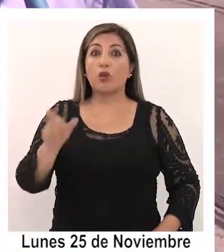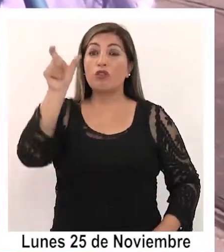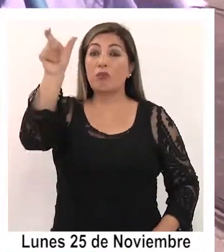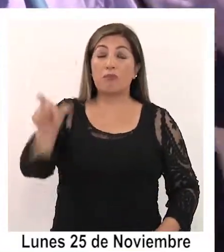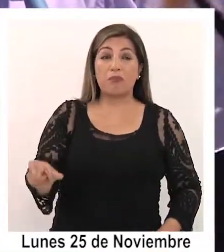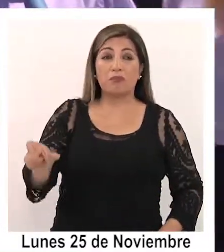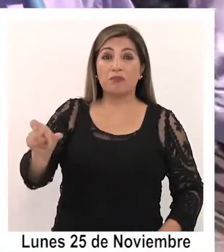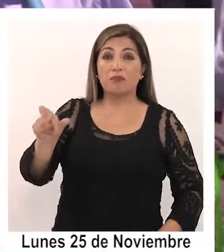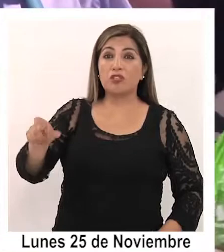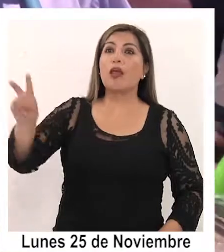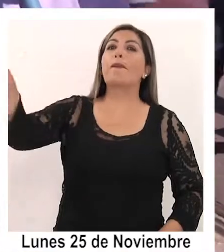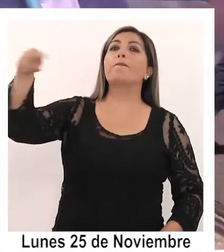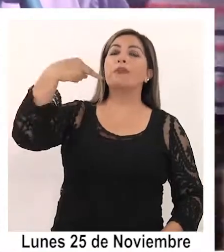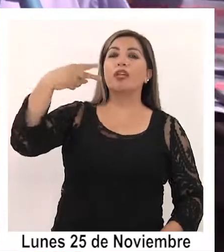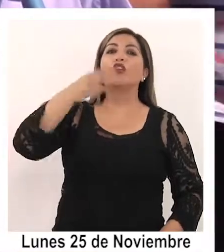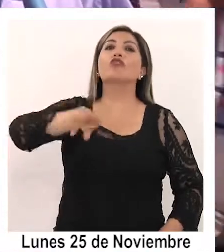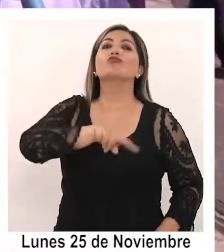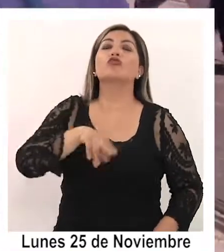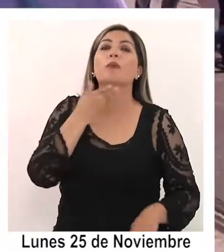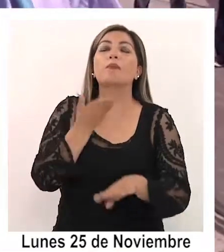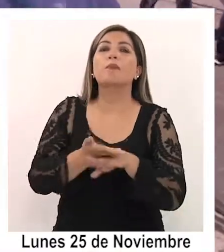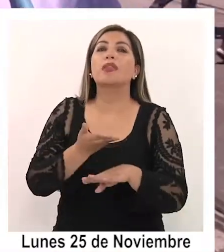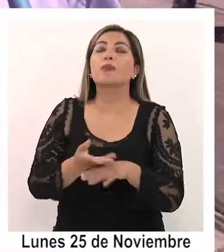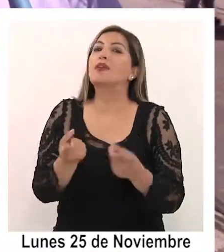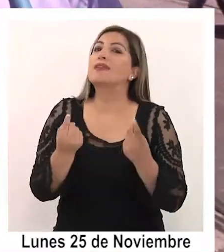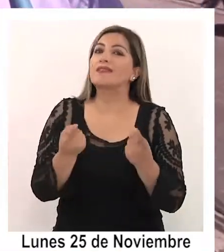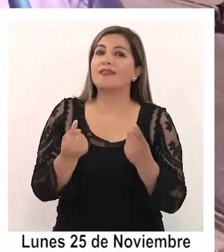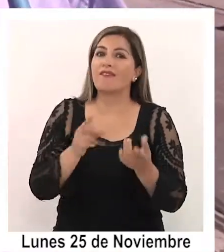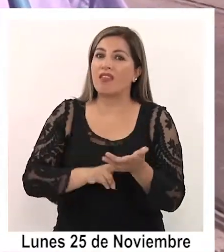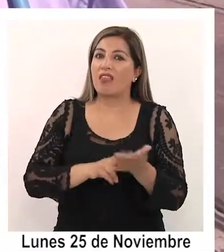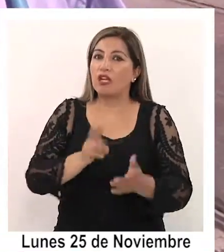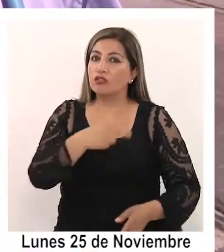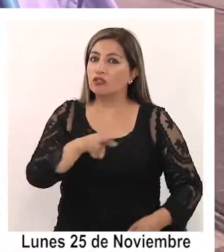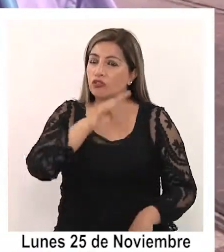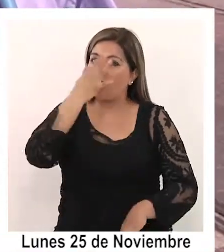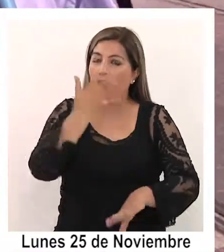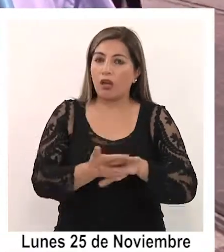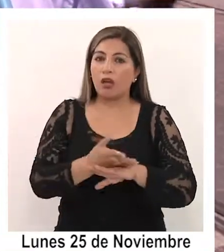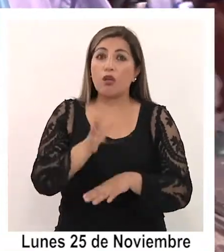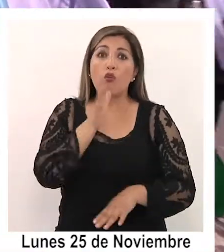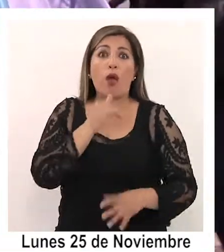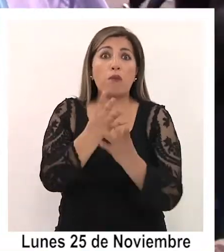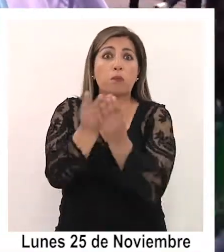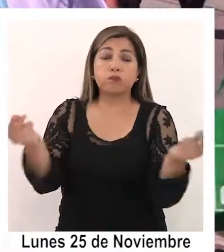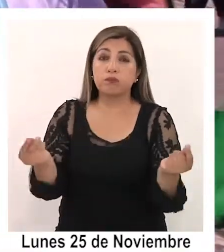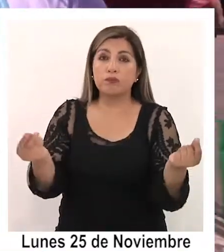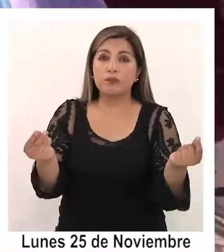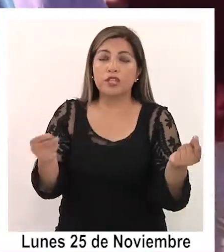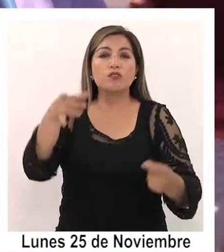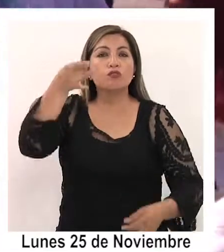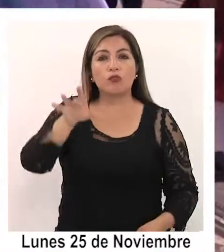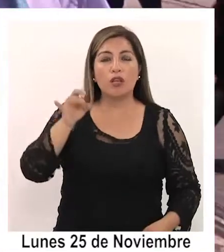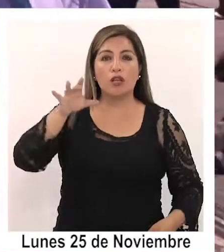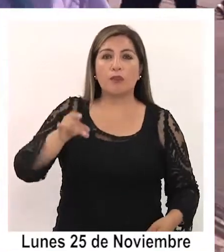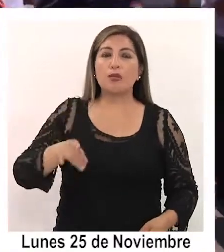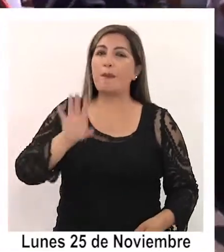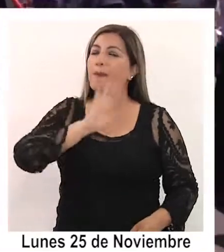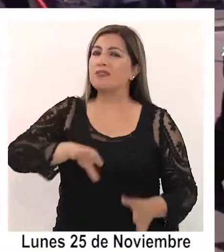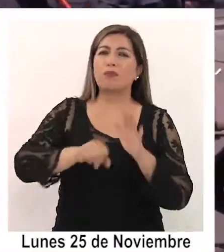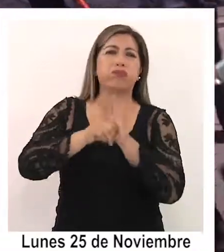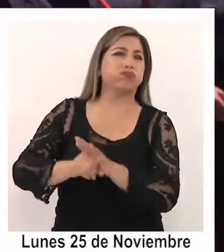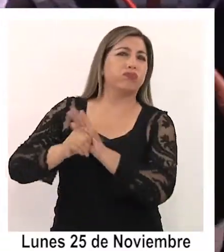pueblo, para que se escuche cuáles son las necesidades verdaderas que tenemos. No hay ninguna solución para eso, solamente más